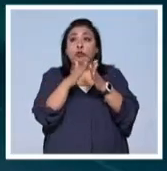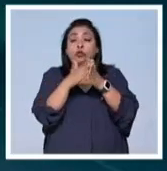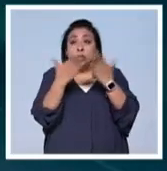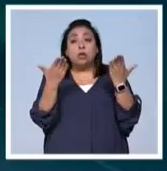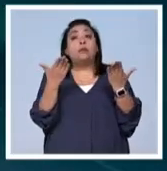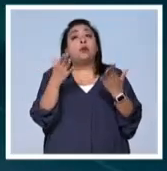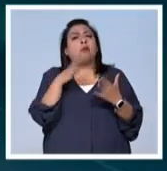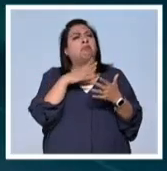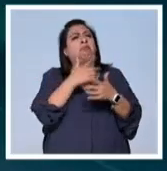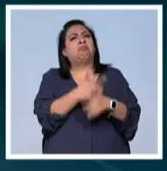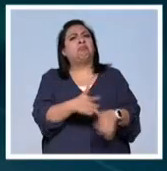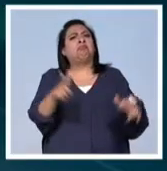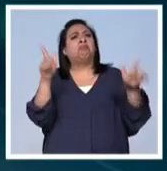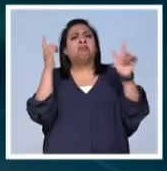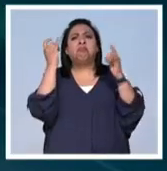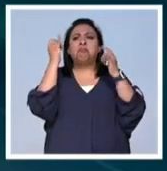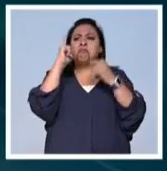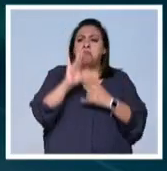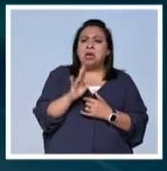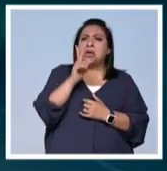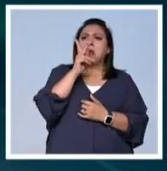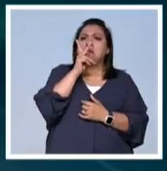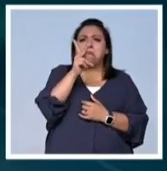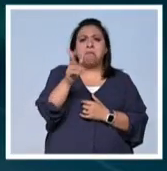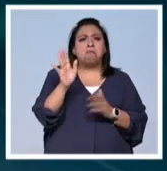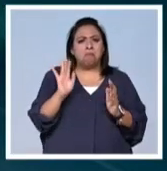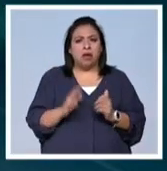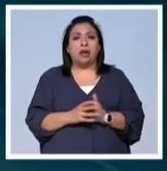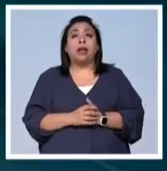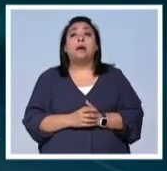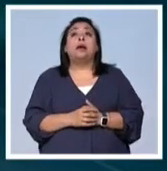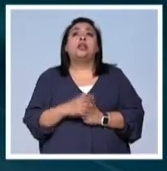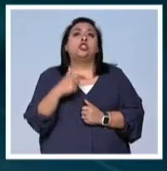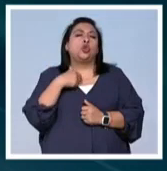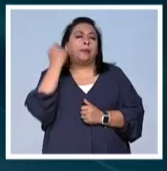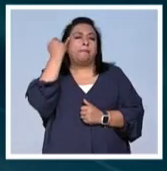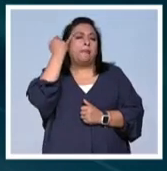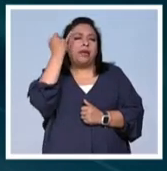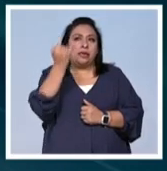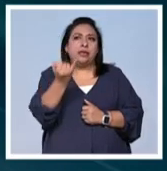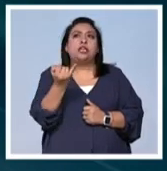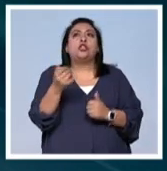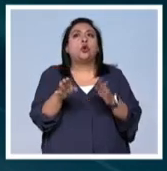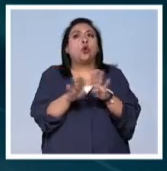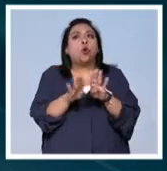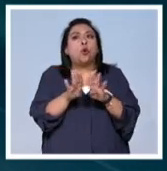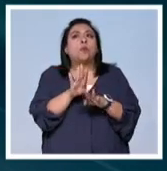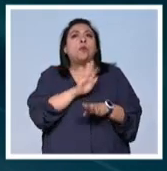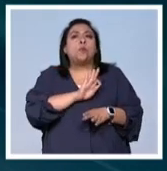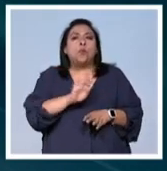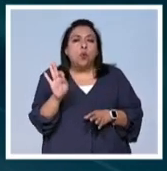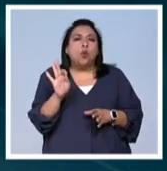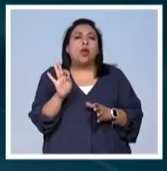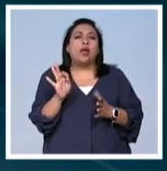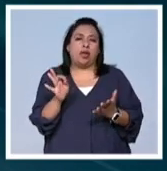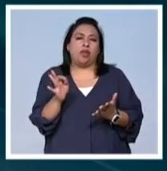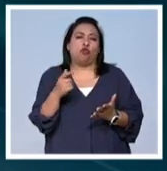que se mueve libremente entre la imagen y la palabra como yo me imagino es justo como cómo me podría encontrar